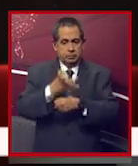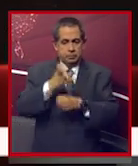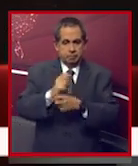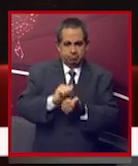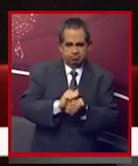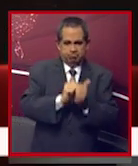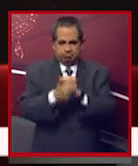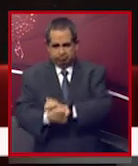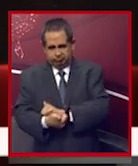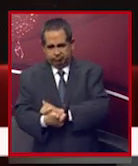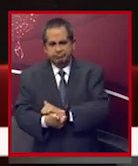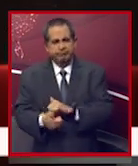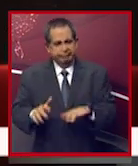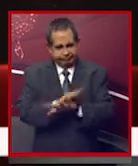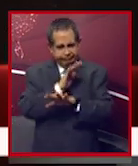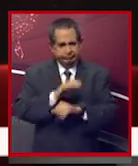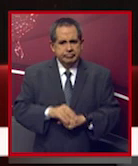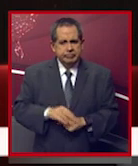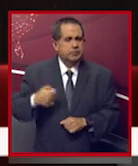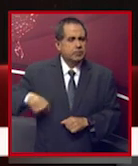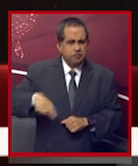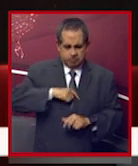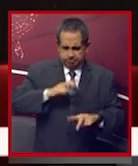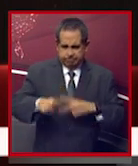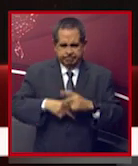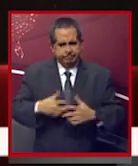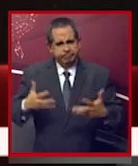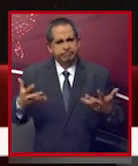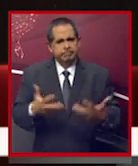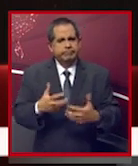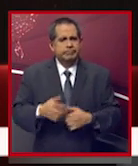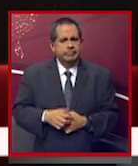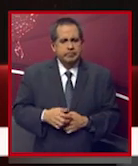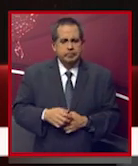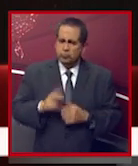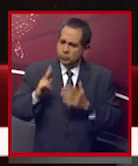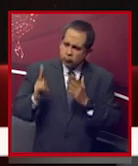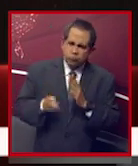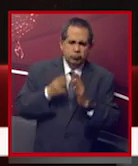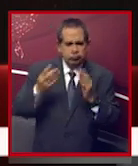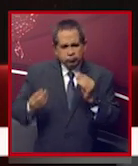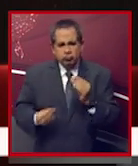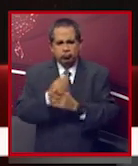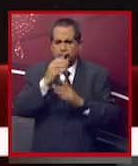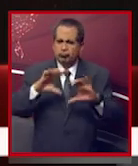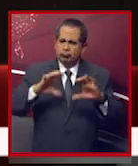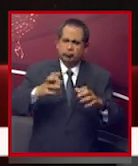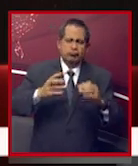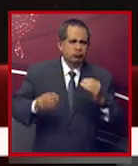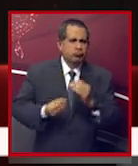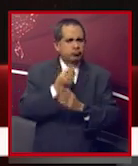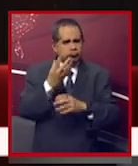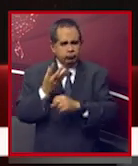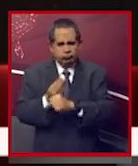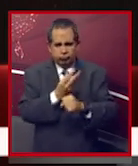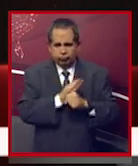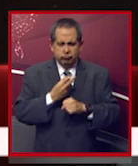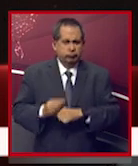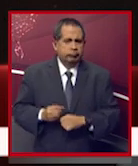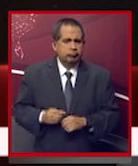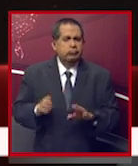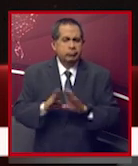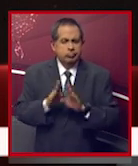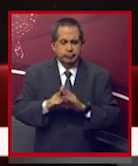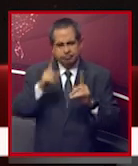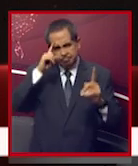nosotros debemos protagonizar el renacimiento del Congreso como un